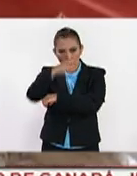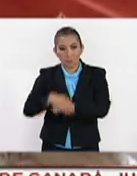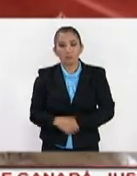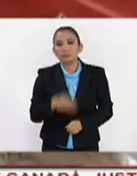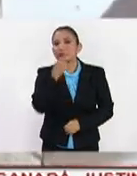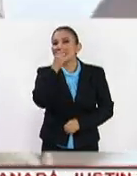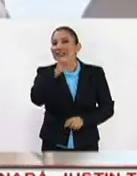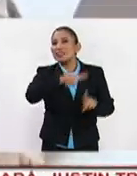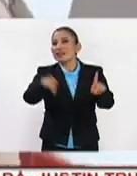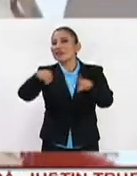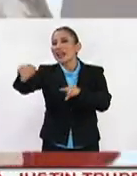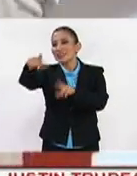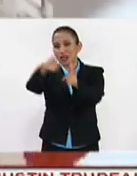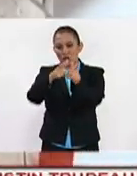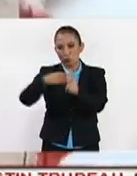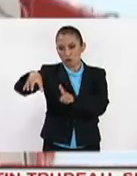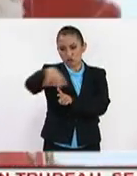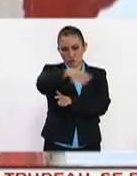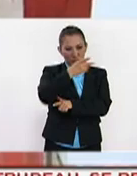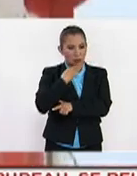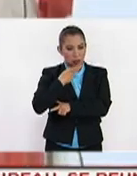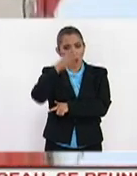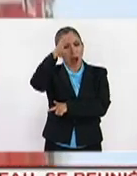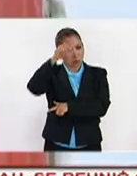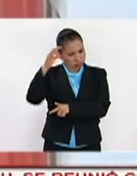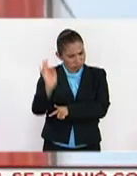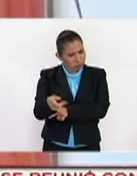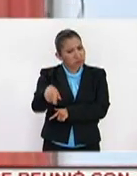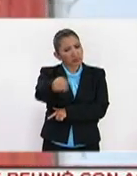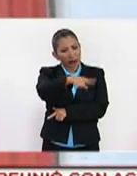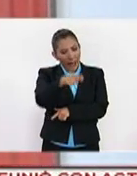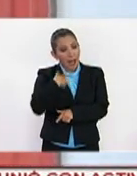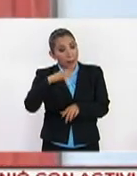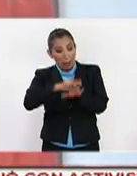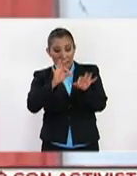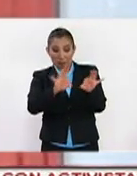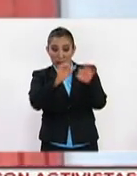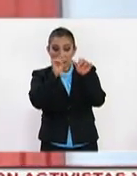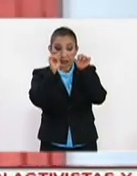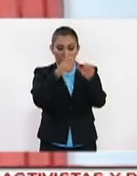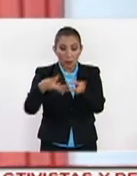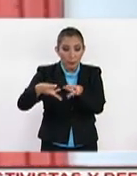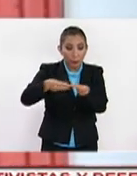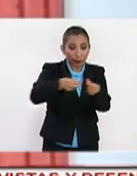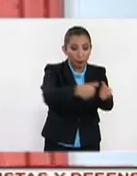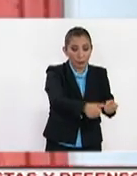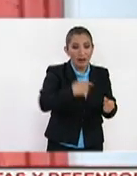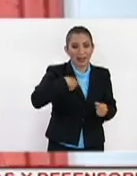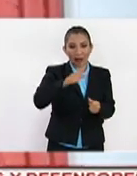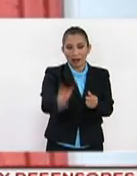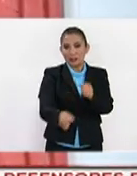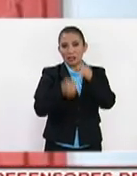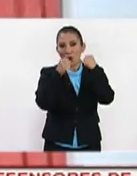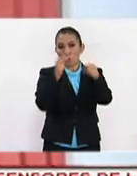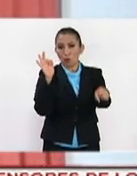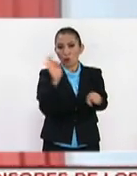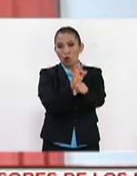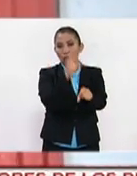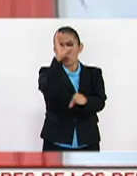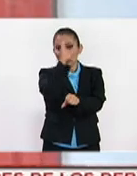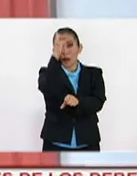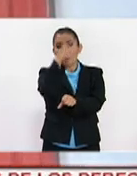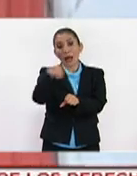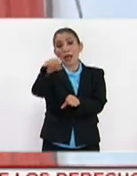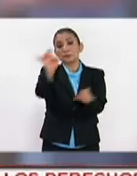precisó que las diferentes bancadas están de acuerdo en dar prioridad al desembolso de la póliza que tiene la Secretaría de Cultura